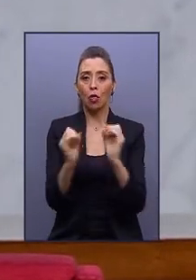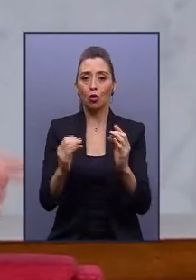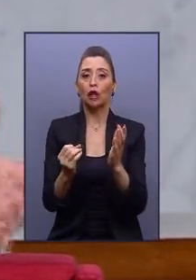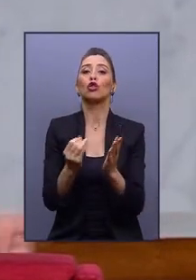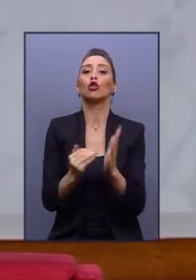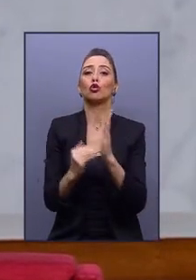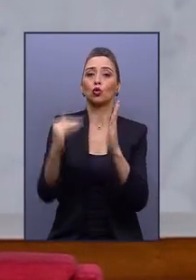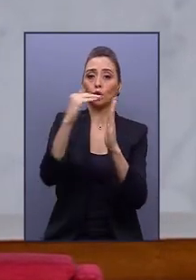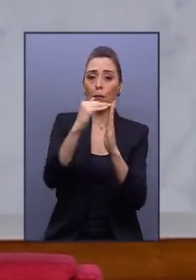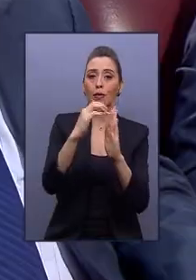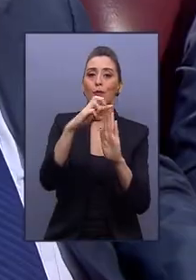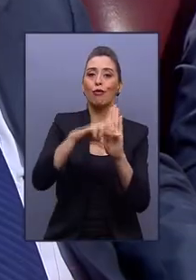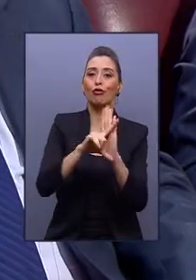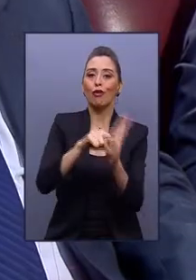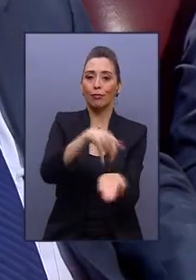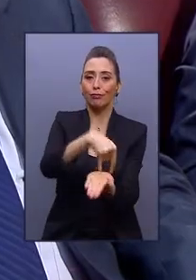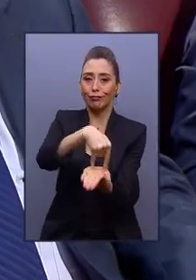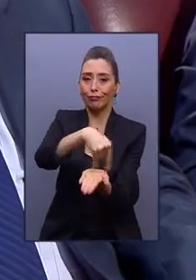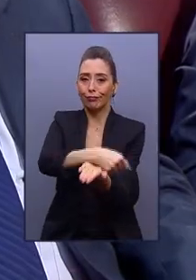se tramita ante este Congreso,